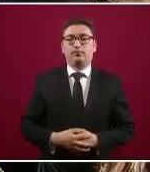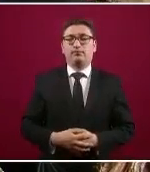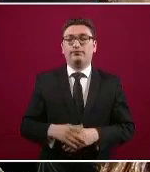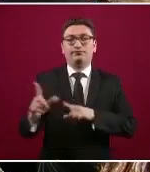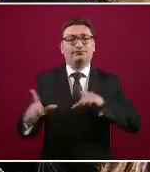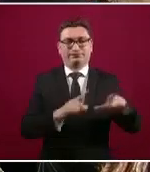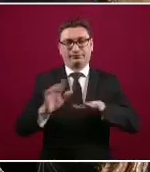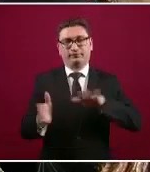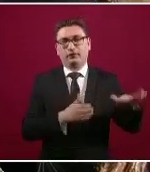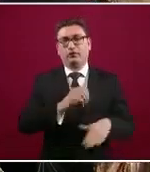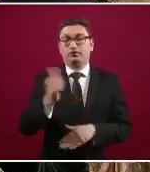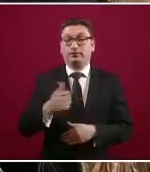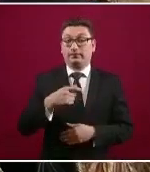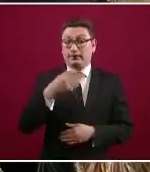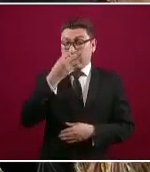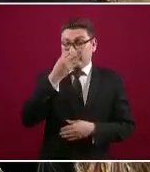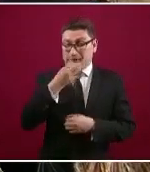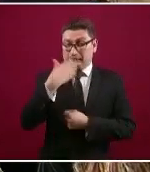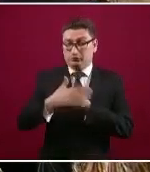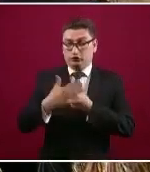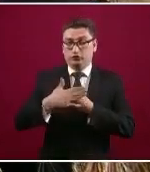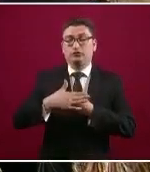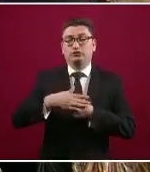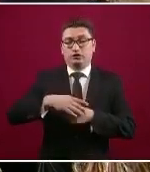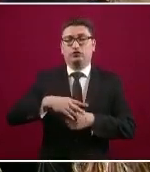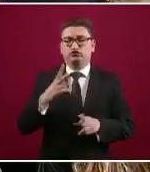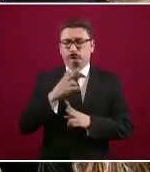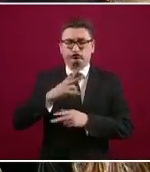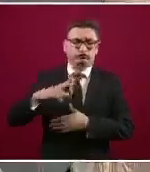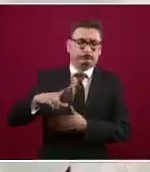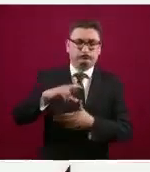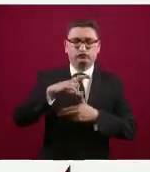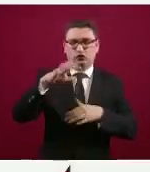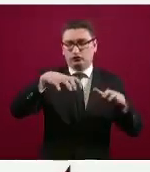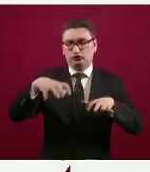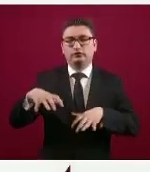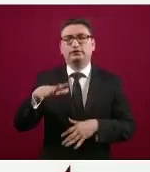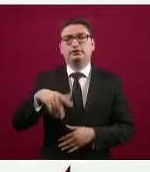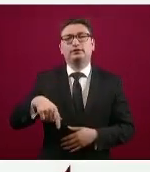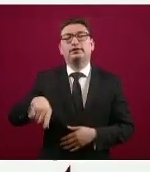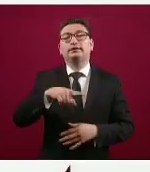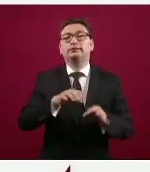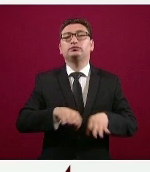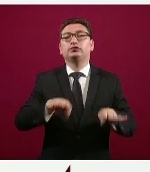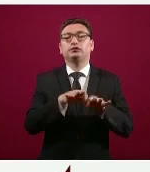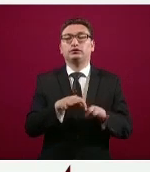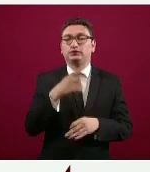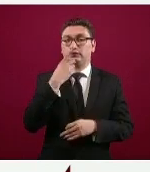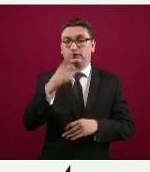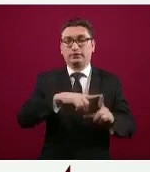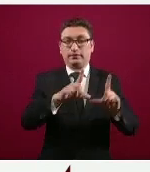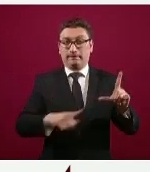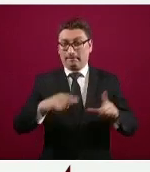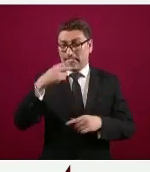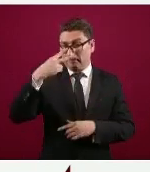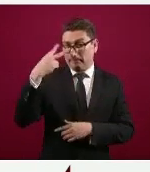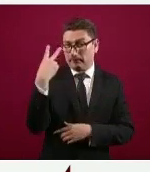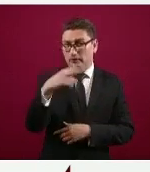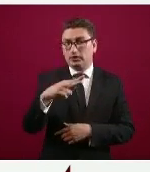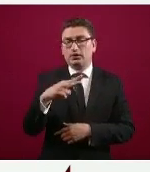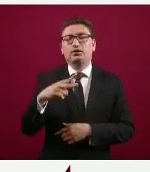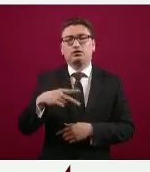Pero ya está cerca la temporada de ciclones. Aquí sí es muy importante destacar que México es un país muy peculiar porque tenemos muy bien definidas